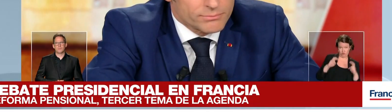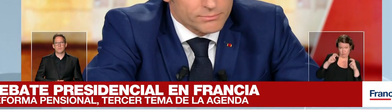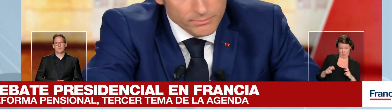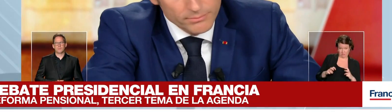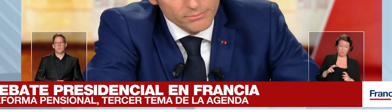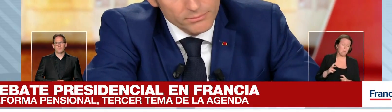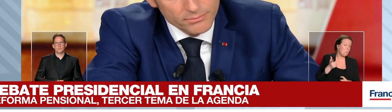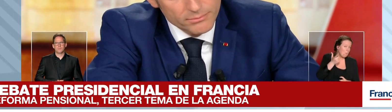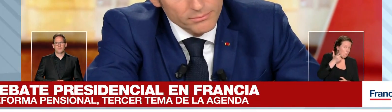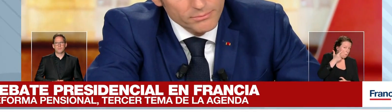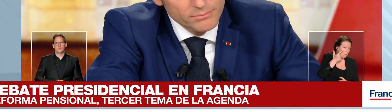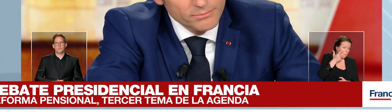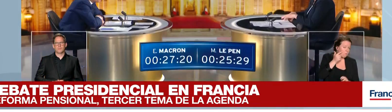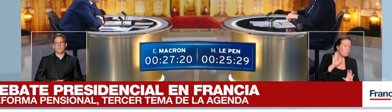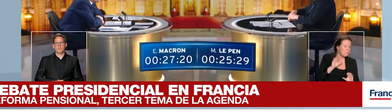permítanme dudarlo.